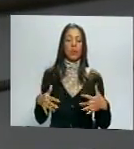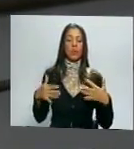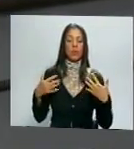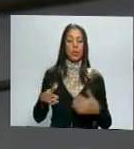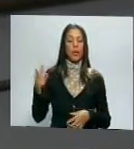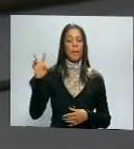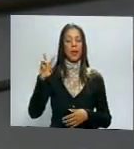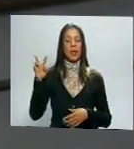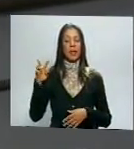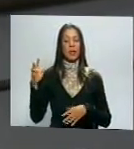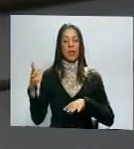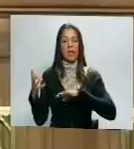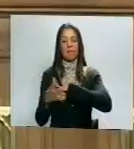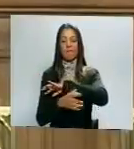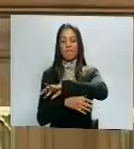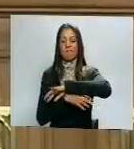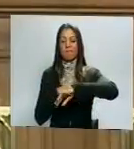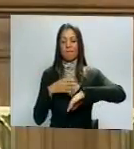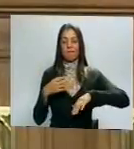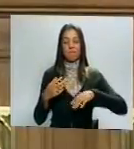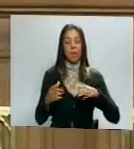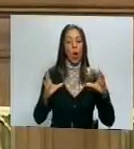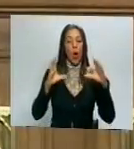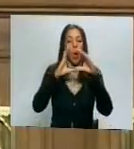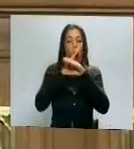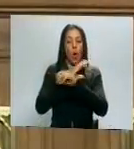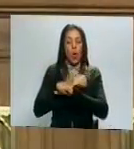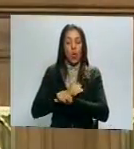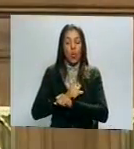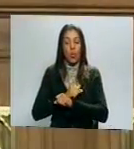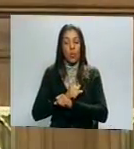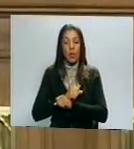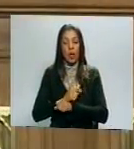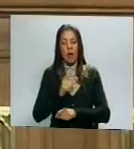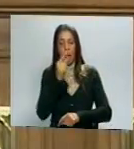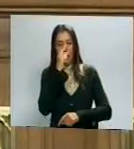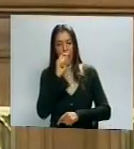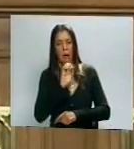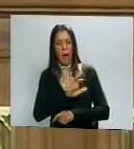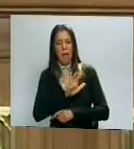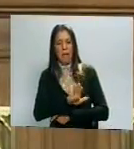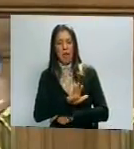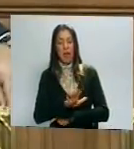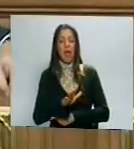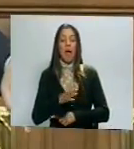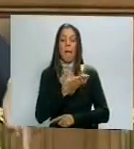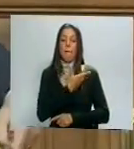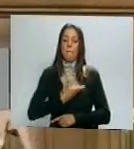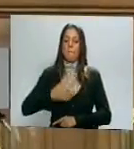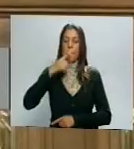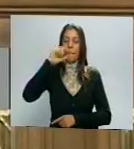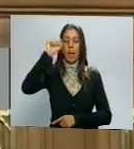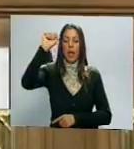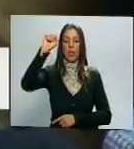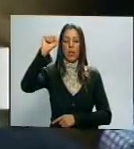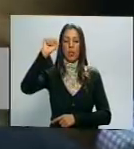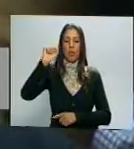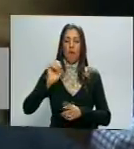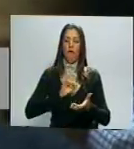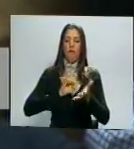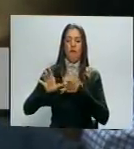país, para nuestro país. Amenazaron al presidente Maduro que en 6 meses se iba desde aquí, desde esta Asamblea